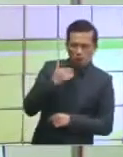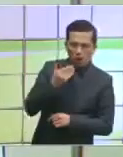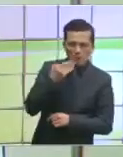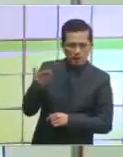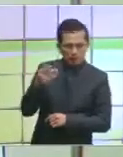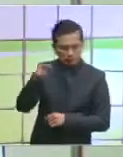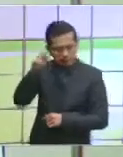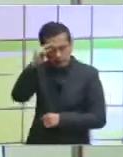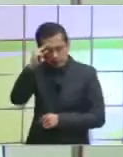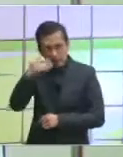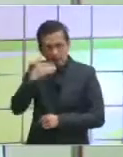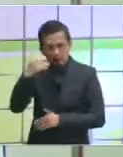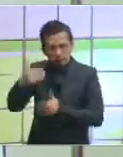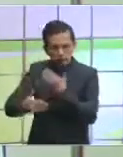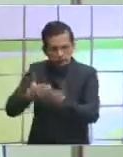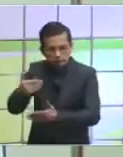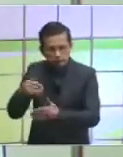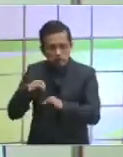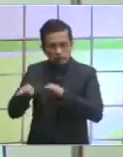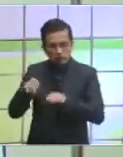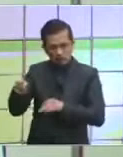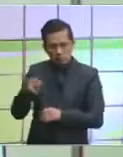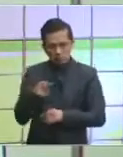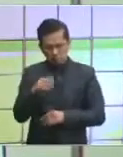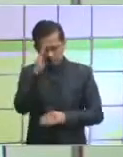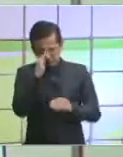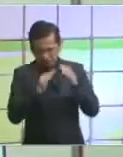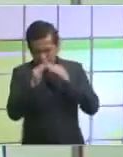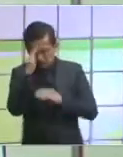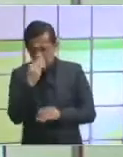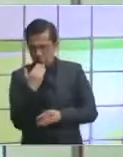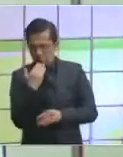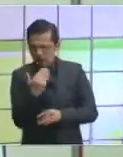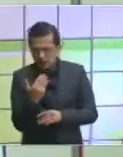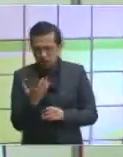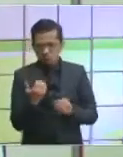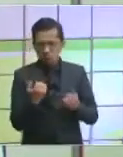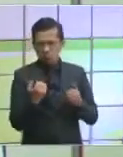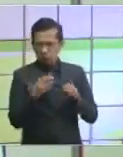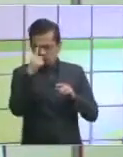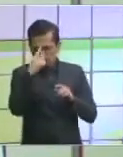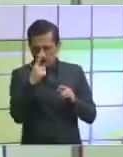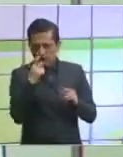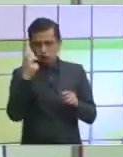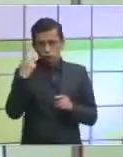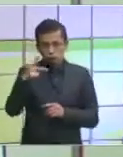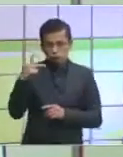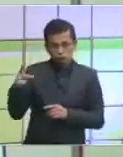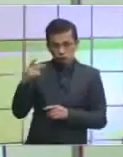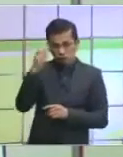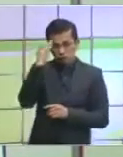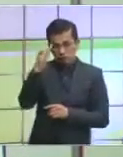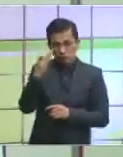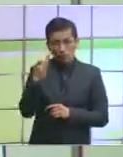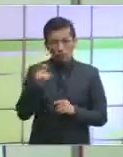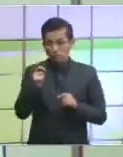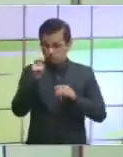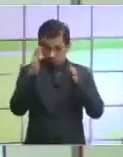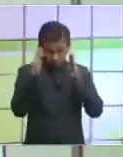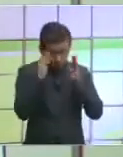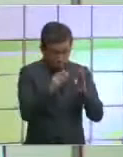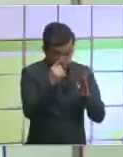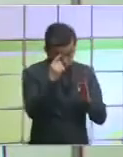academia inteligente una academia perspicaz una academia combativa que dedique una parte muy importante de su tiempo